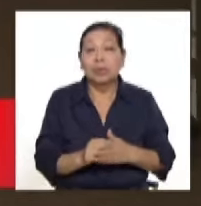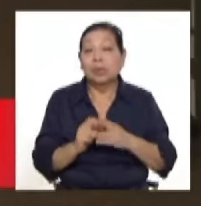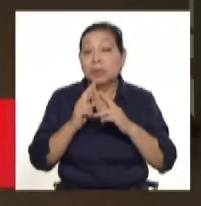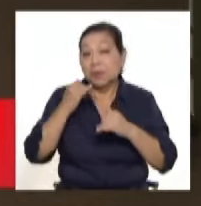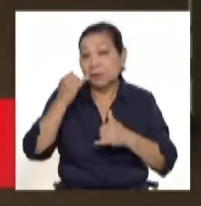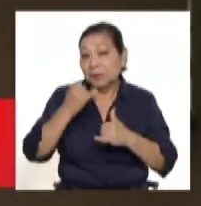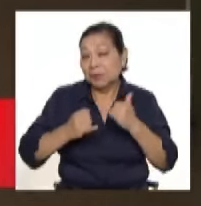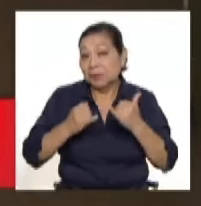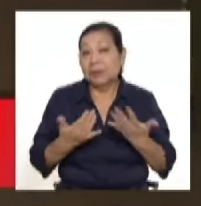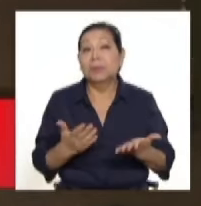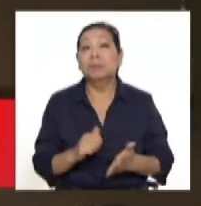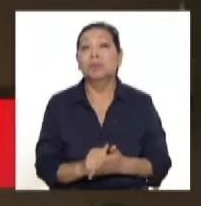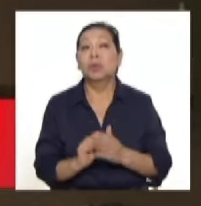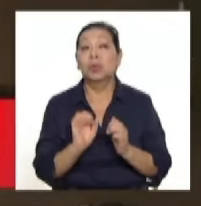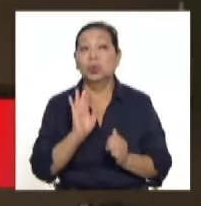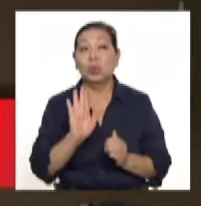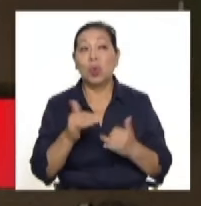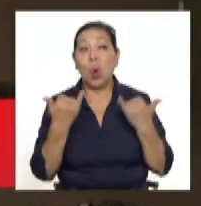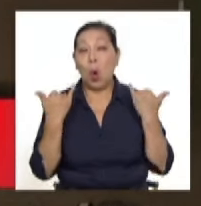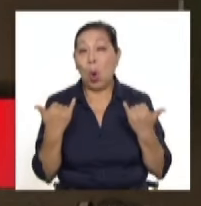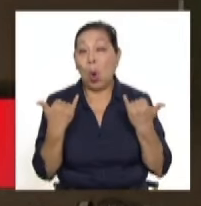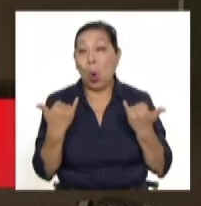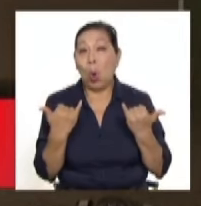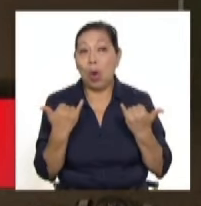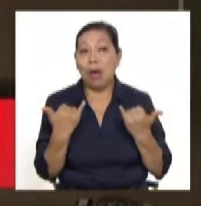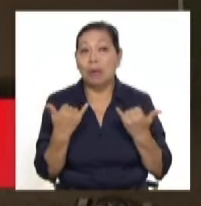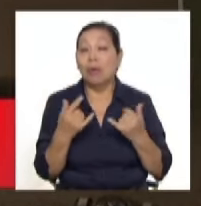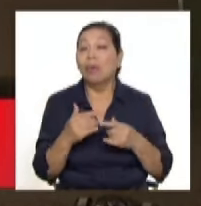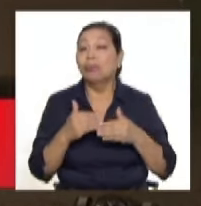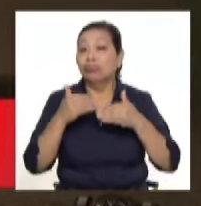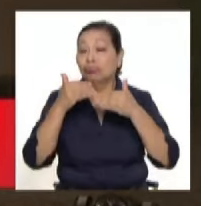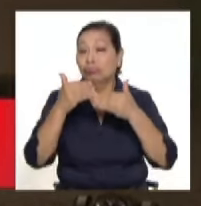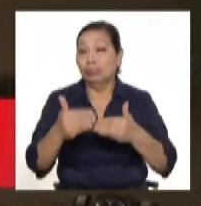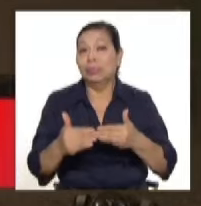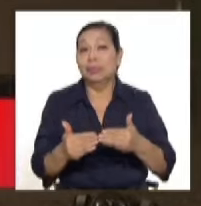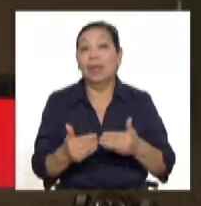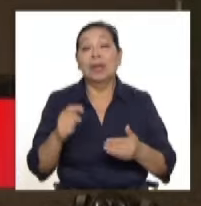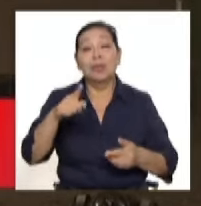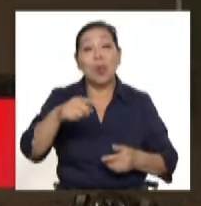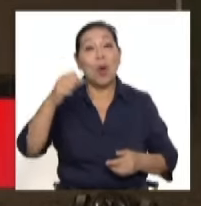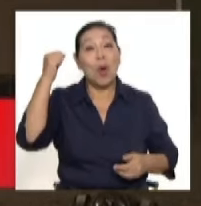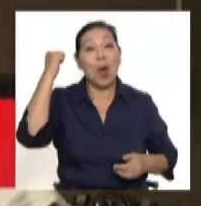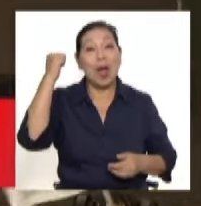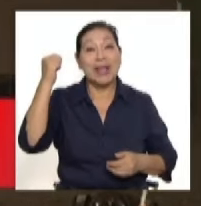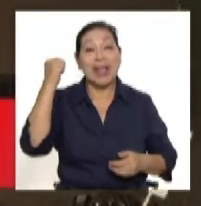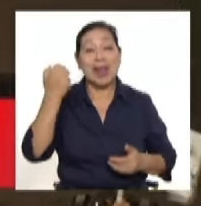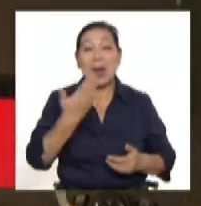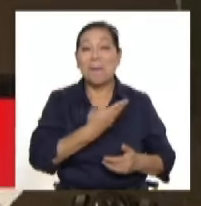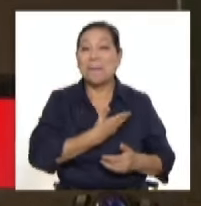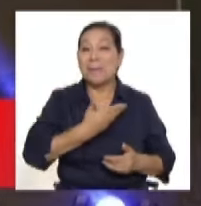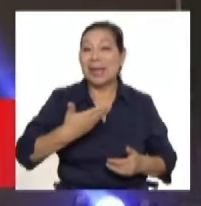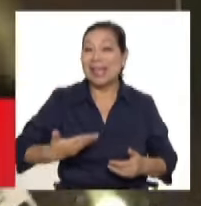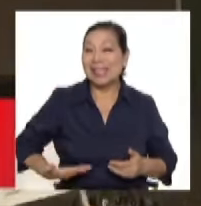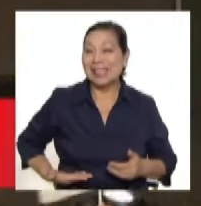resultados, es usted en este momento de forma extraoficial el ganador a la presidencia.